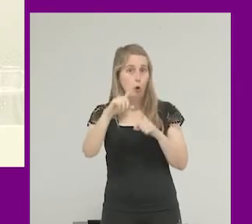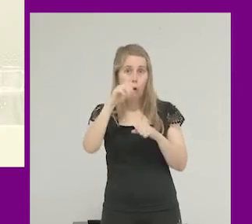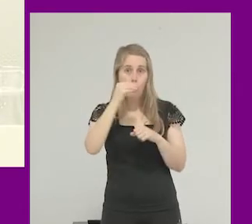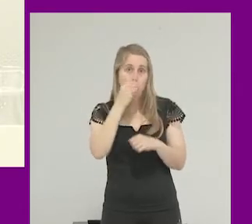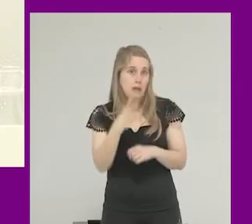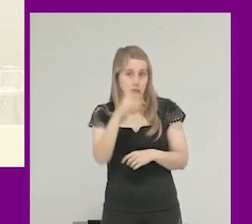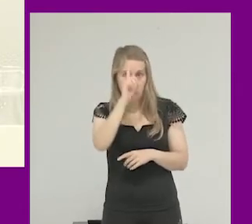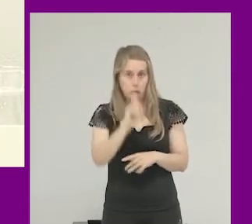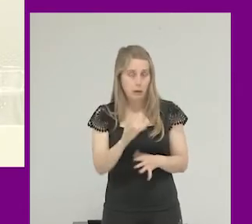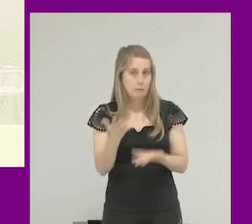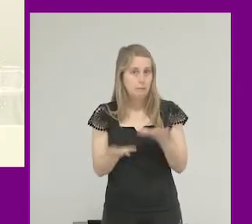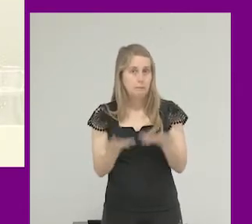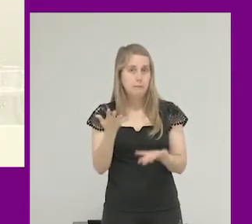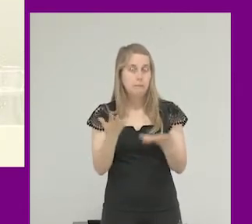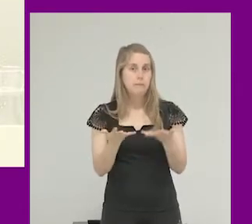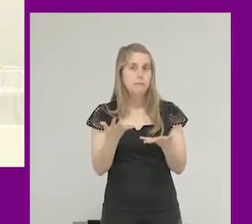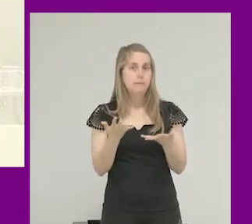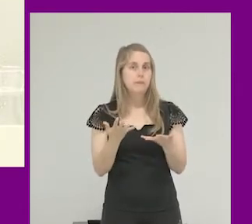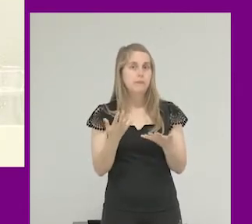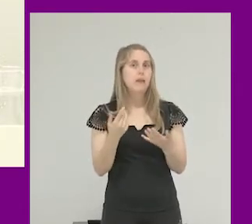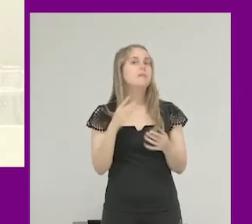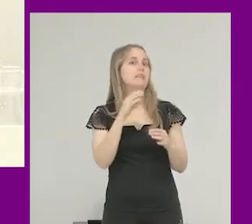pero...